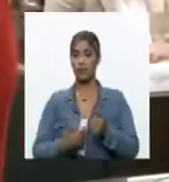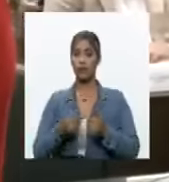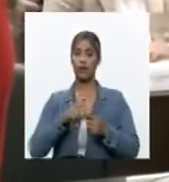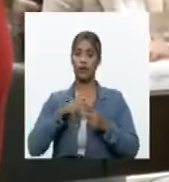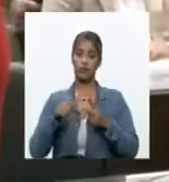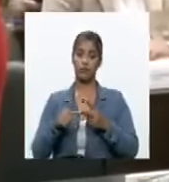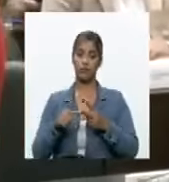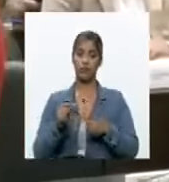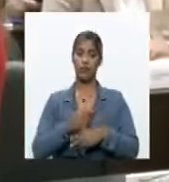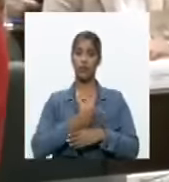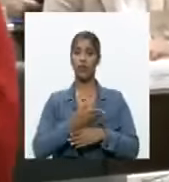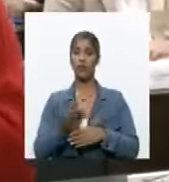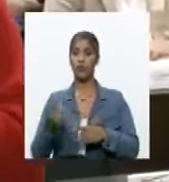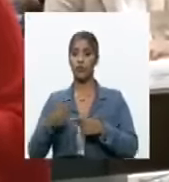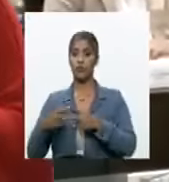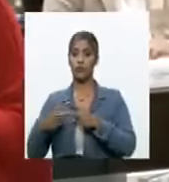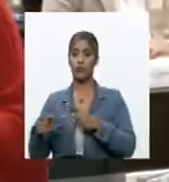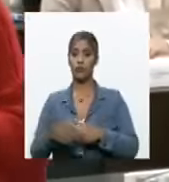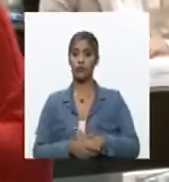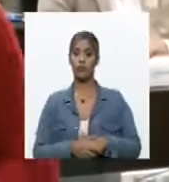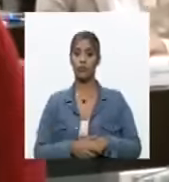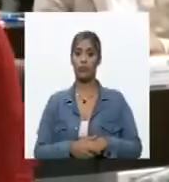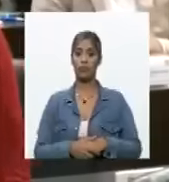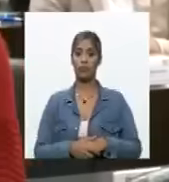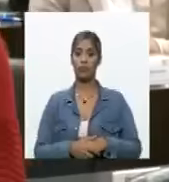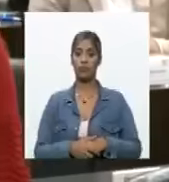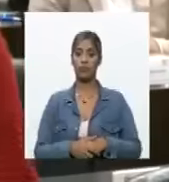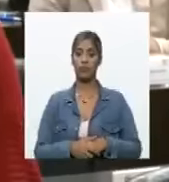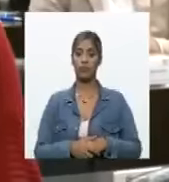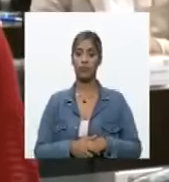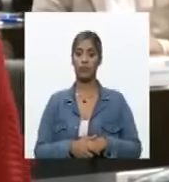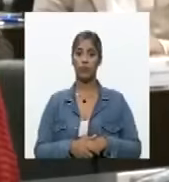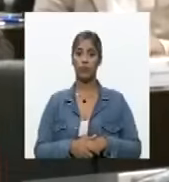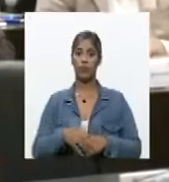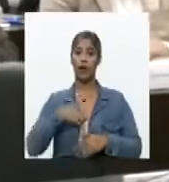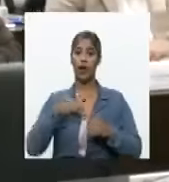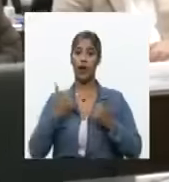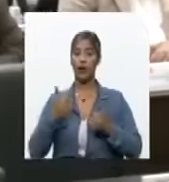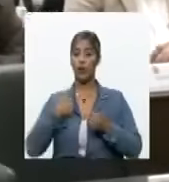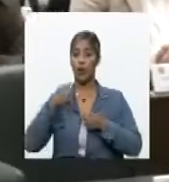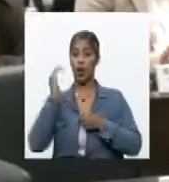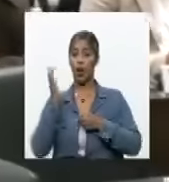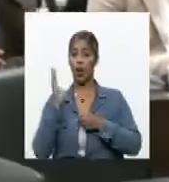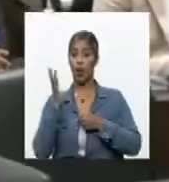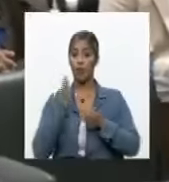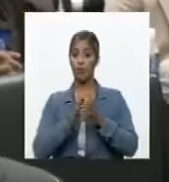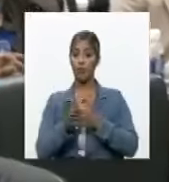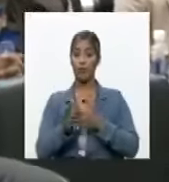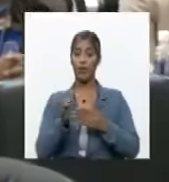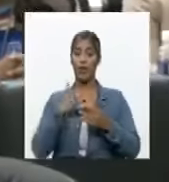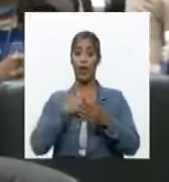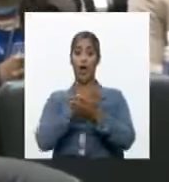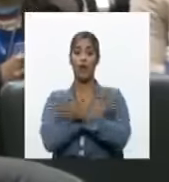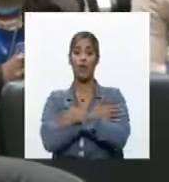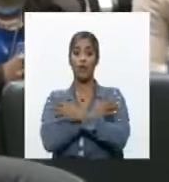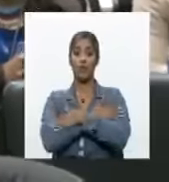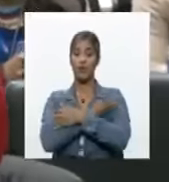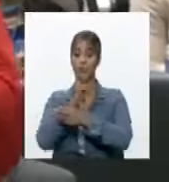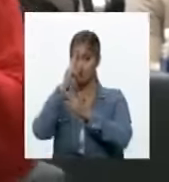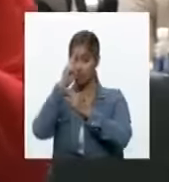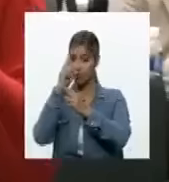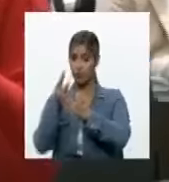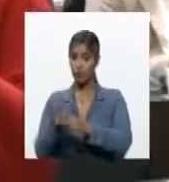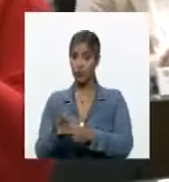nuestros hermanos, colegas, diputados y diputadas. Tomo derecho de palabra, presidente, para felicitar y